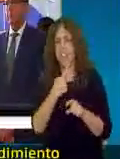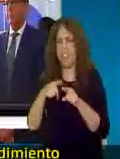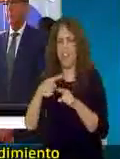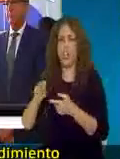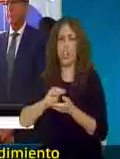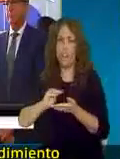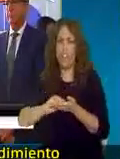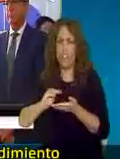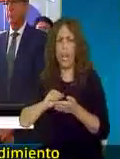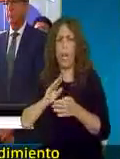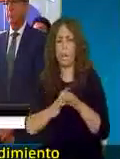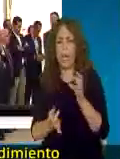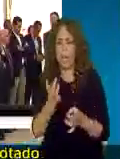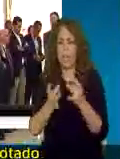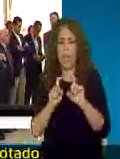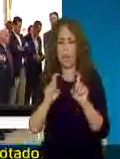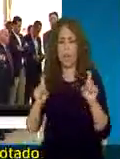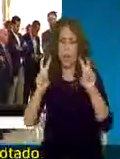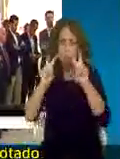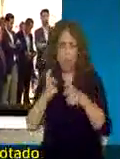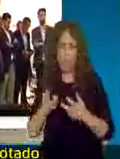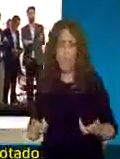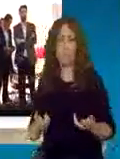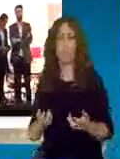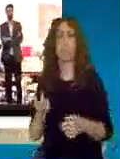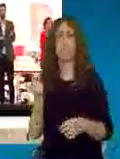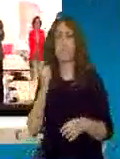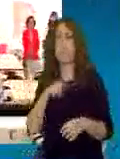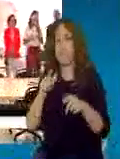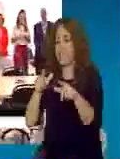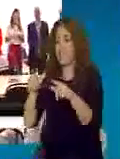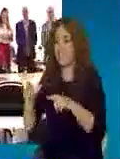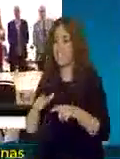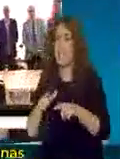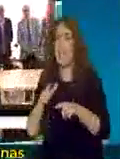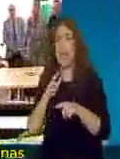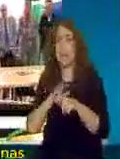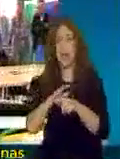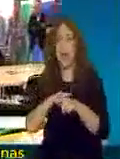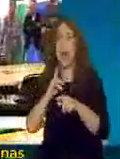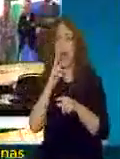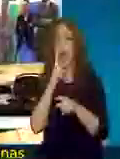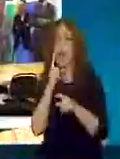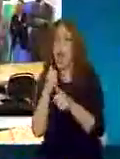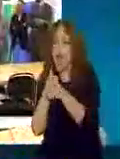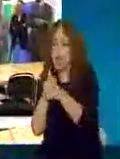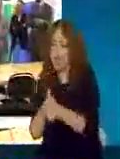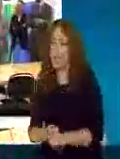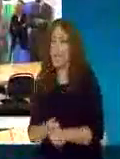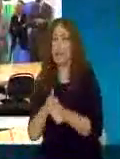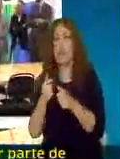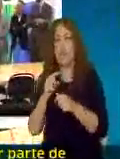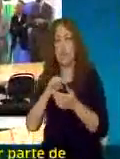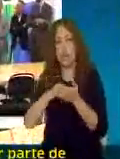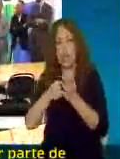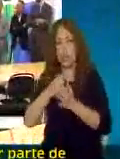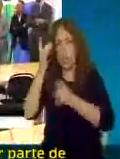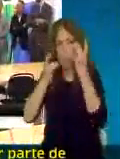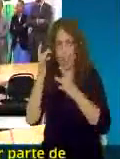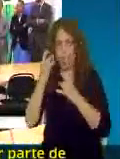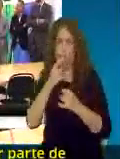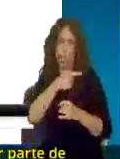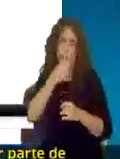oficinas de incubación para empresas nuevas, startups, y salas para la monitorización de proyectos emprendedores por parte de